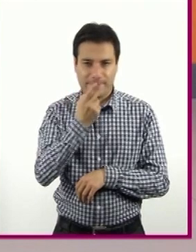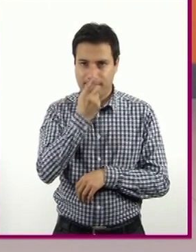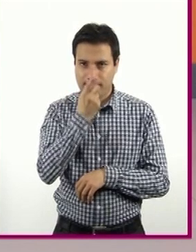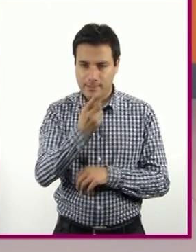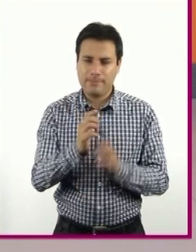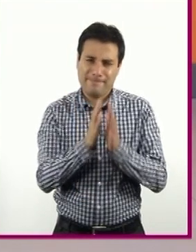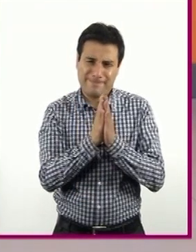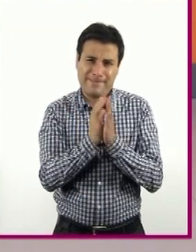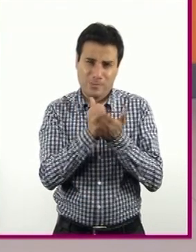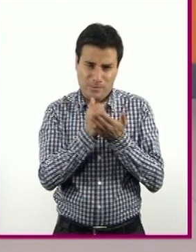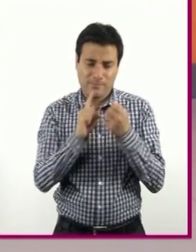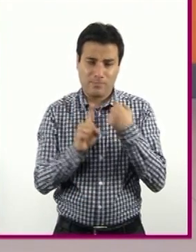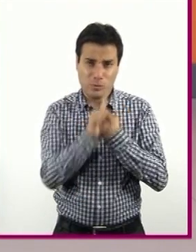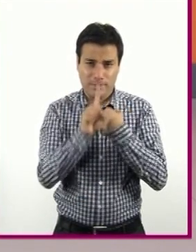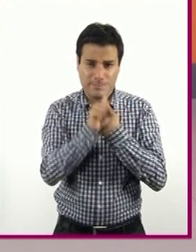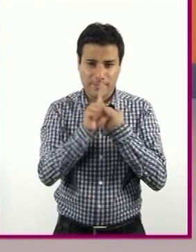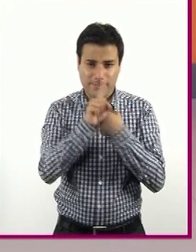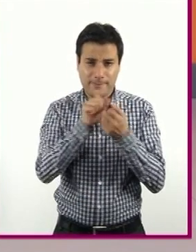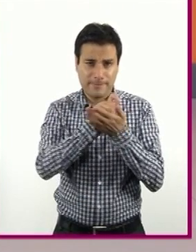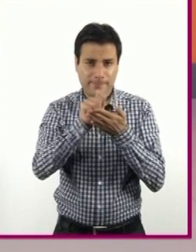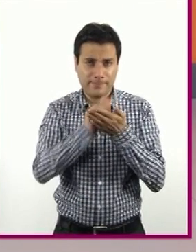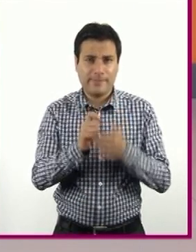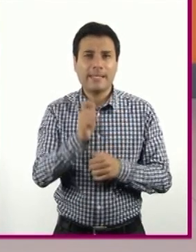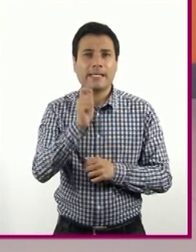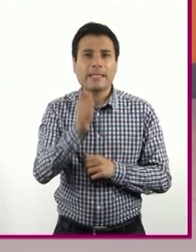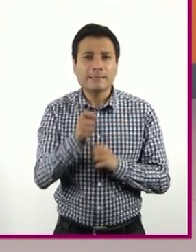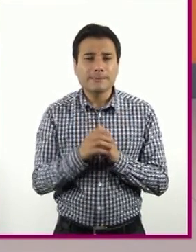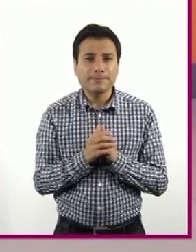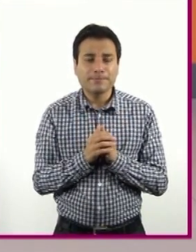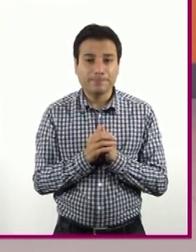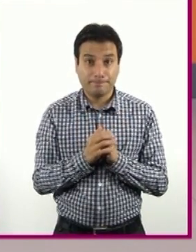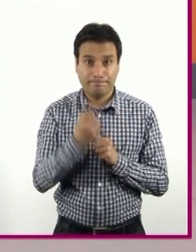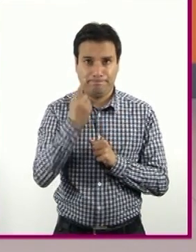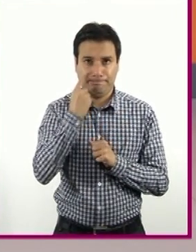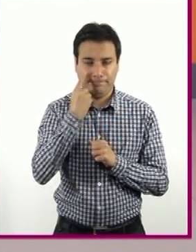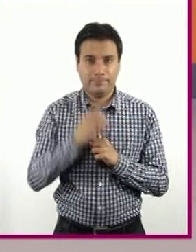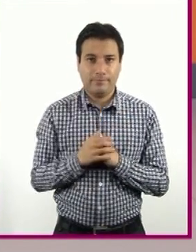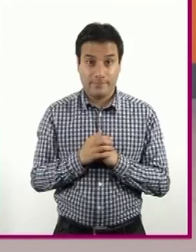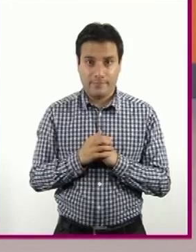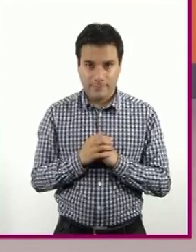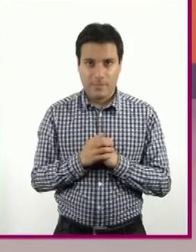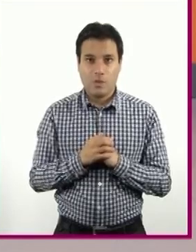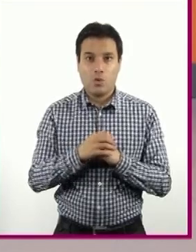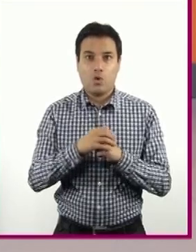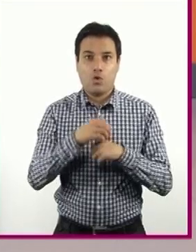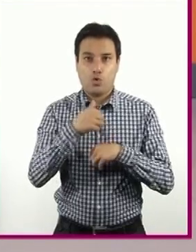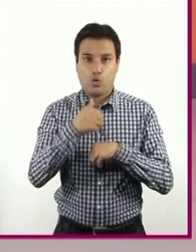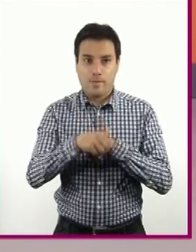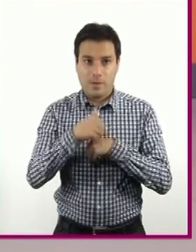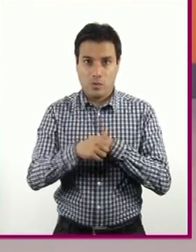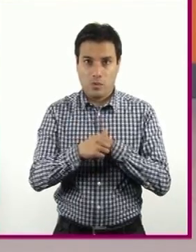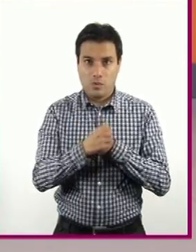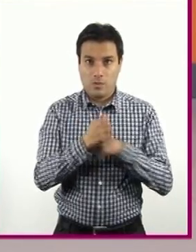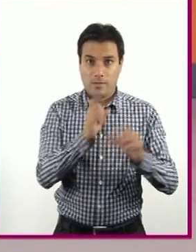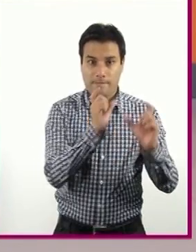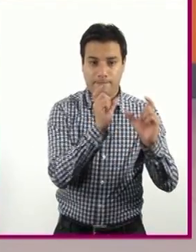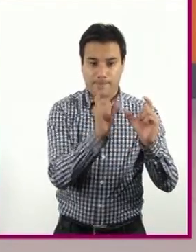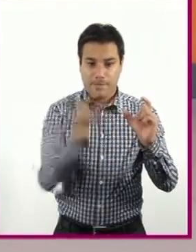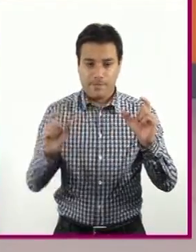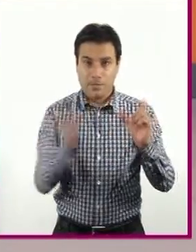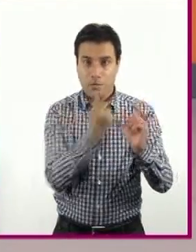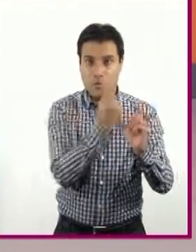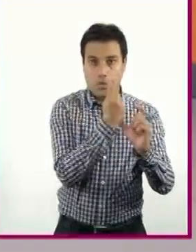a resolver un problema, el cual consiste en encontrar los primeros 5 términos de la sucesión dada de la siguiente